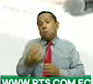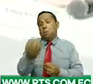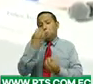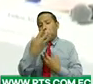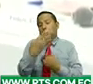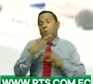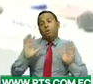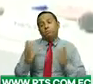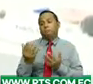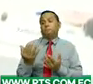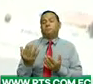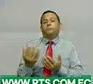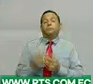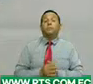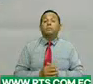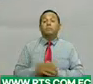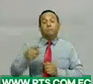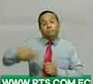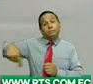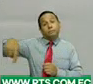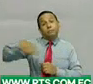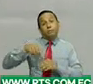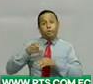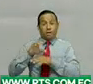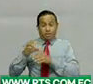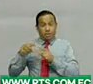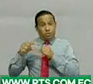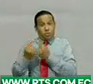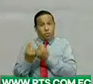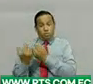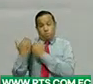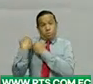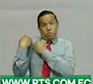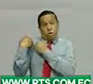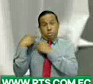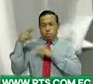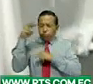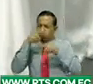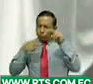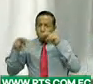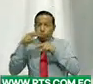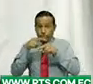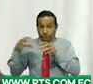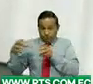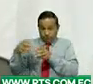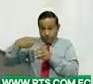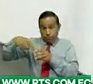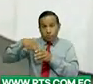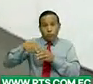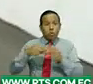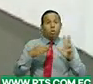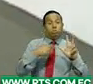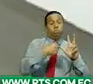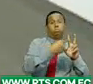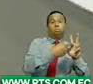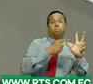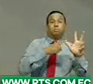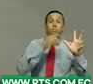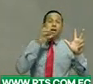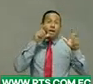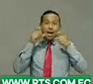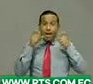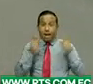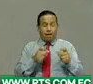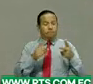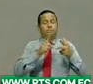Del Consejo Nacional Electoral y los observadores de la Organización de Estados Americanos se reunieron este martes con Andrés Arauz, Yacu Pérez